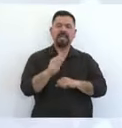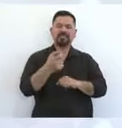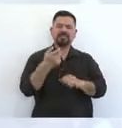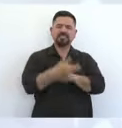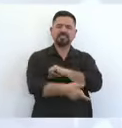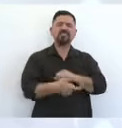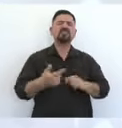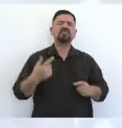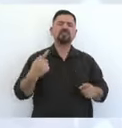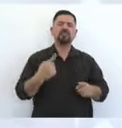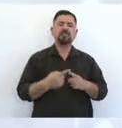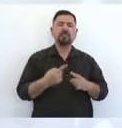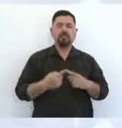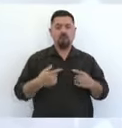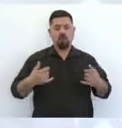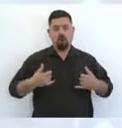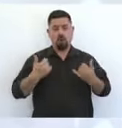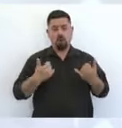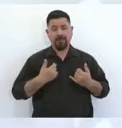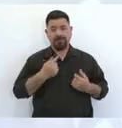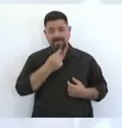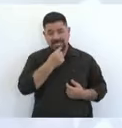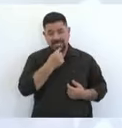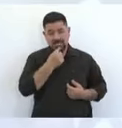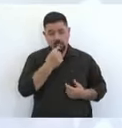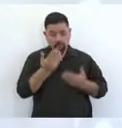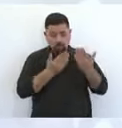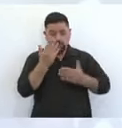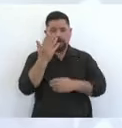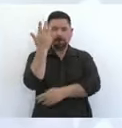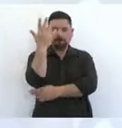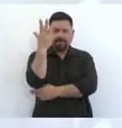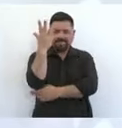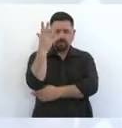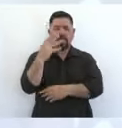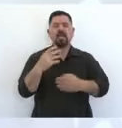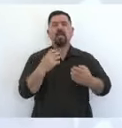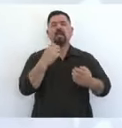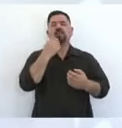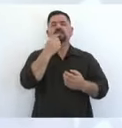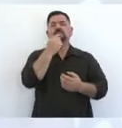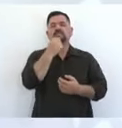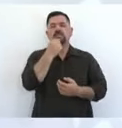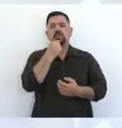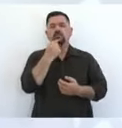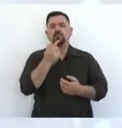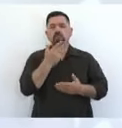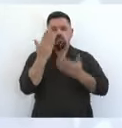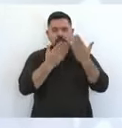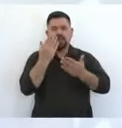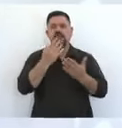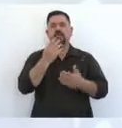que estudian en el nivel básico, preescolar, primaria y secundaria.